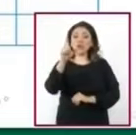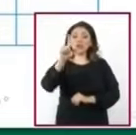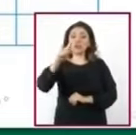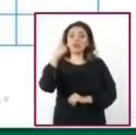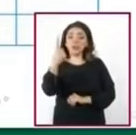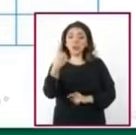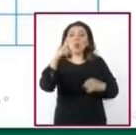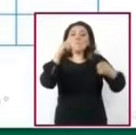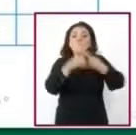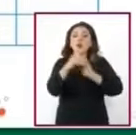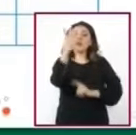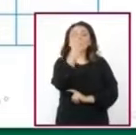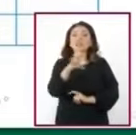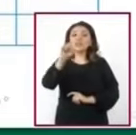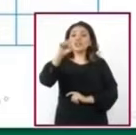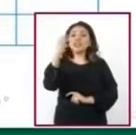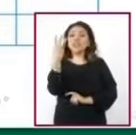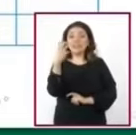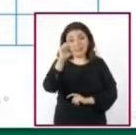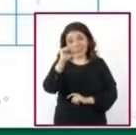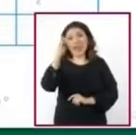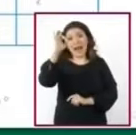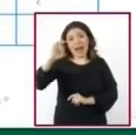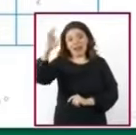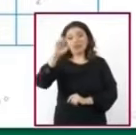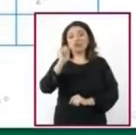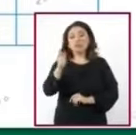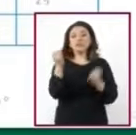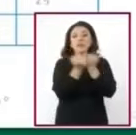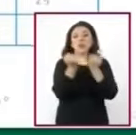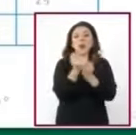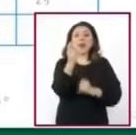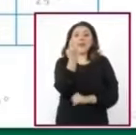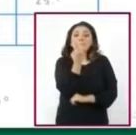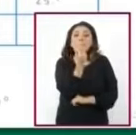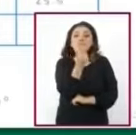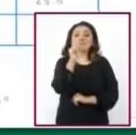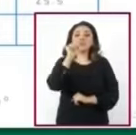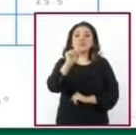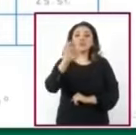0.071 por 360 grados es igual a